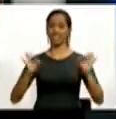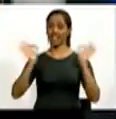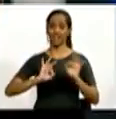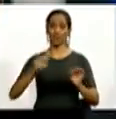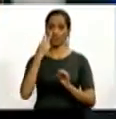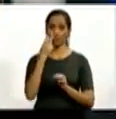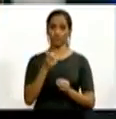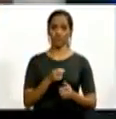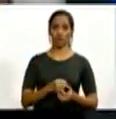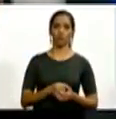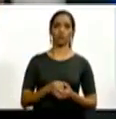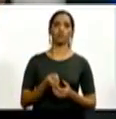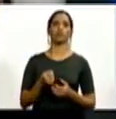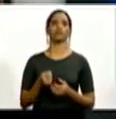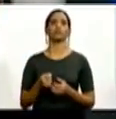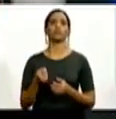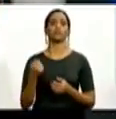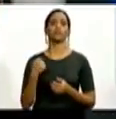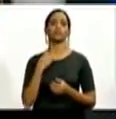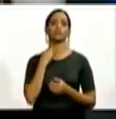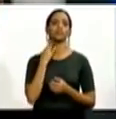así